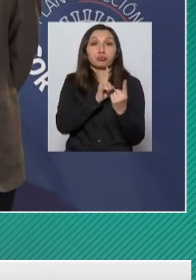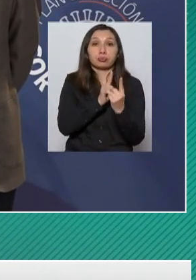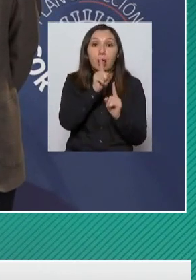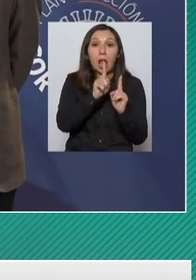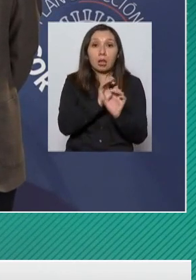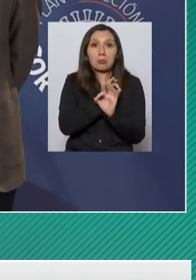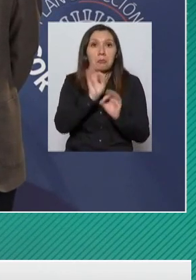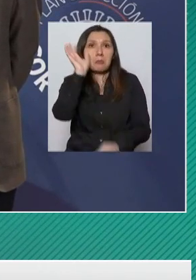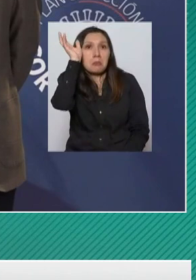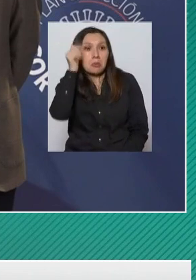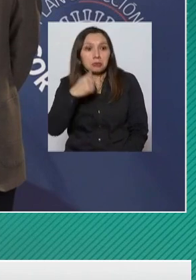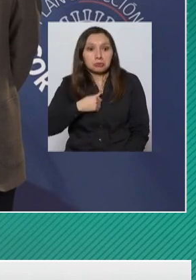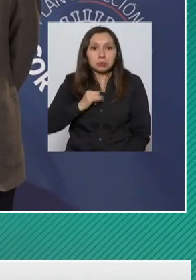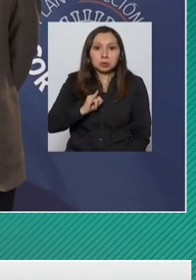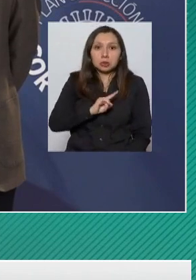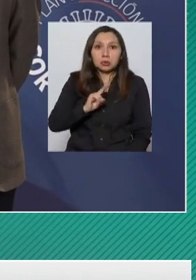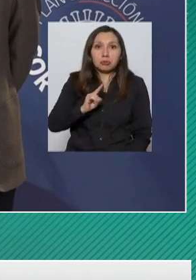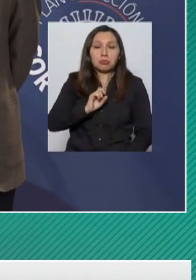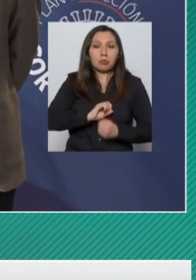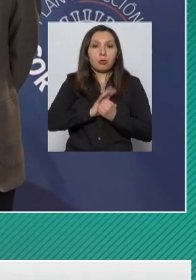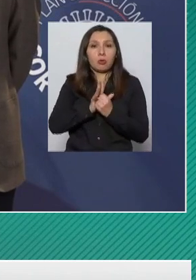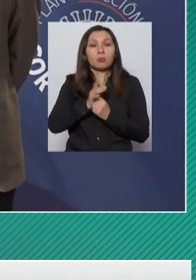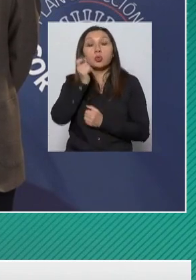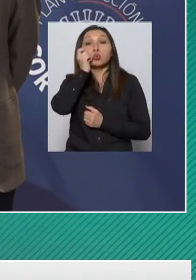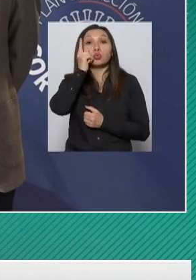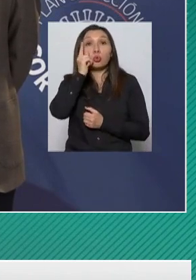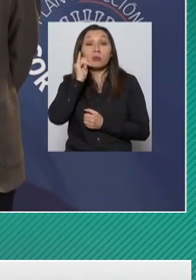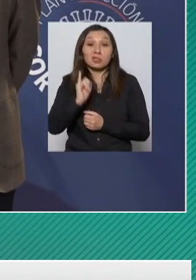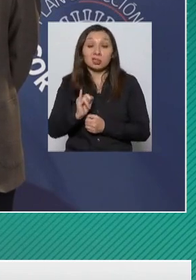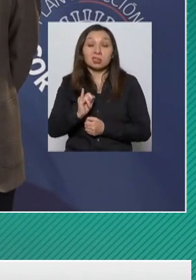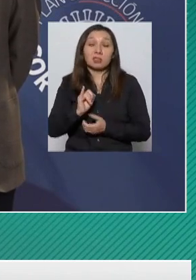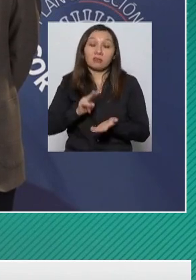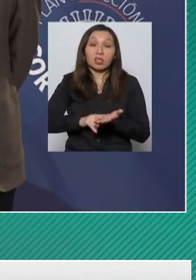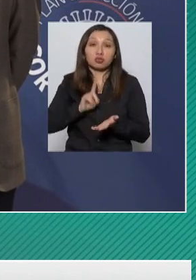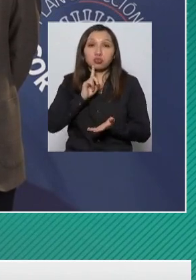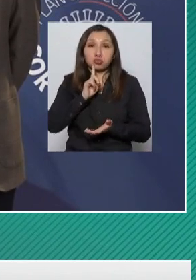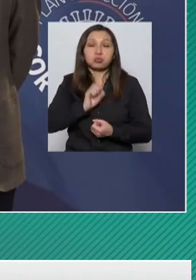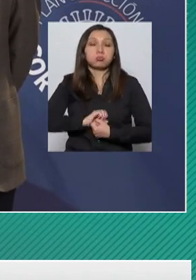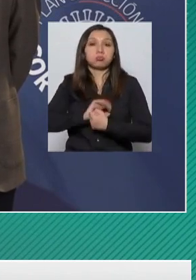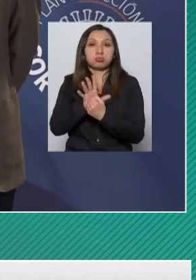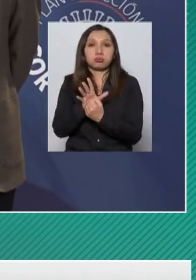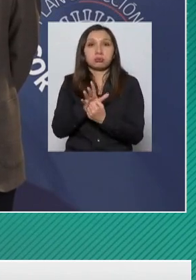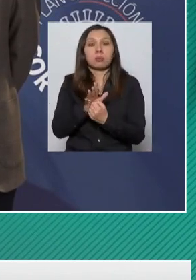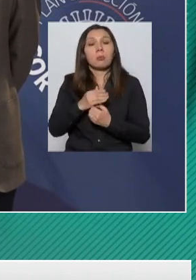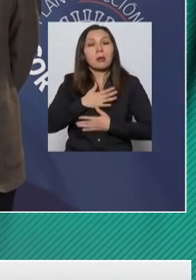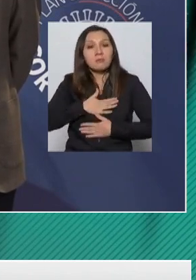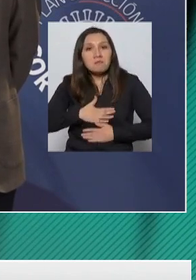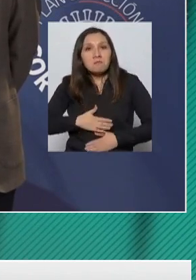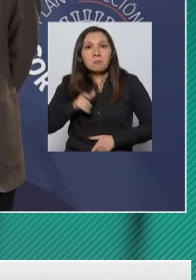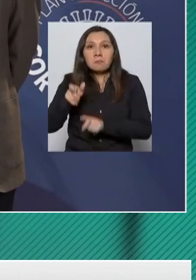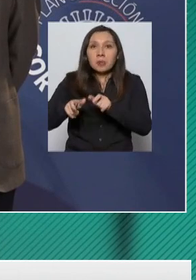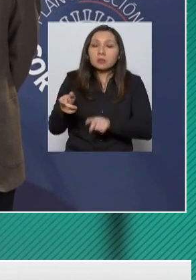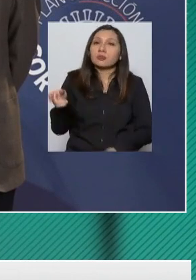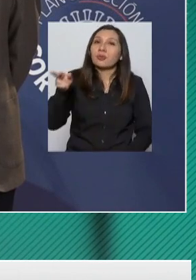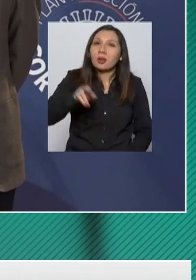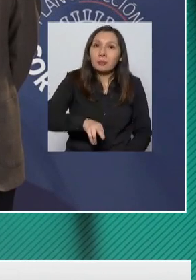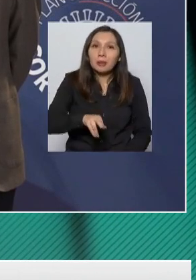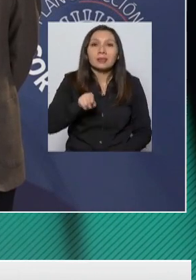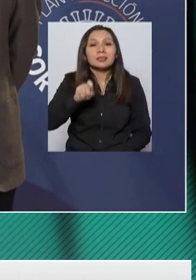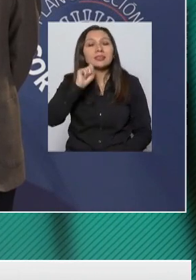alguien y no sabe si tuvo o no tuvo la enfermedad sepa que si la tuvo y eso insisto para la tranquilidad de las personas